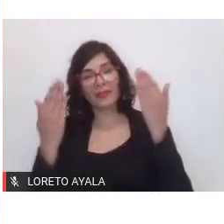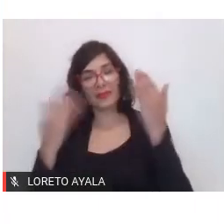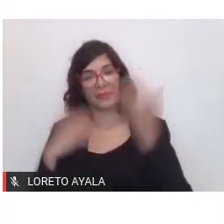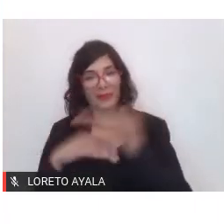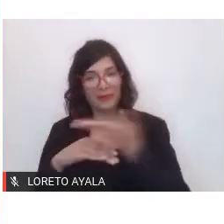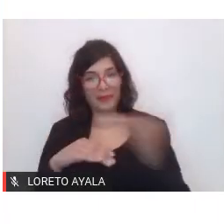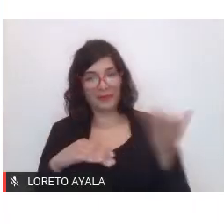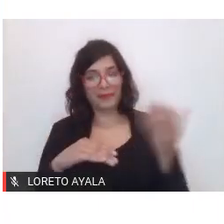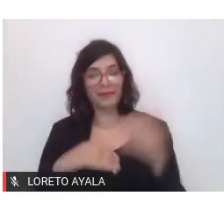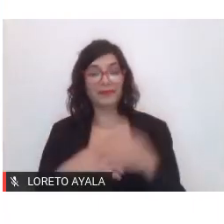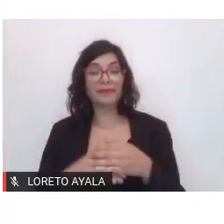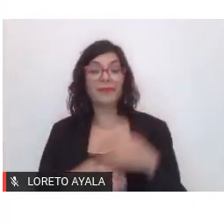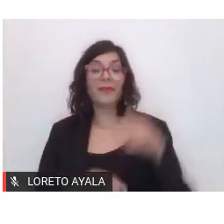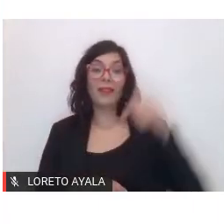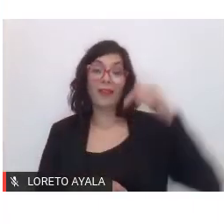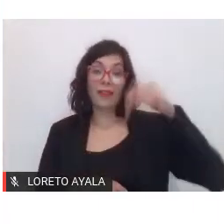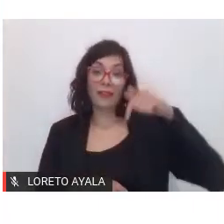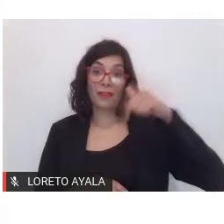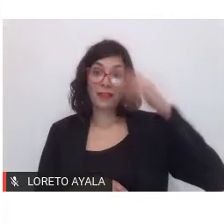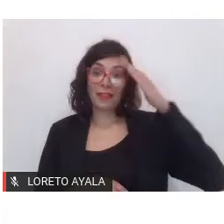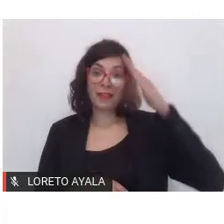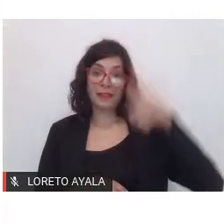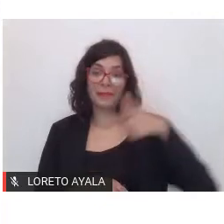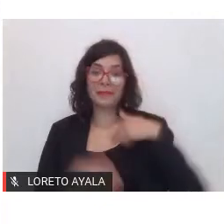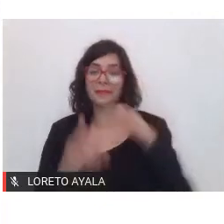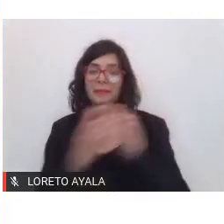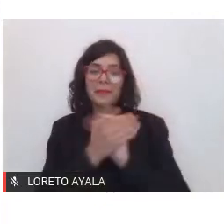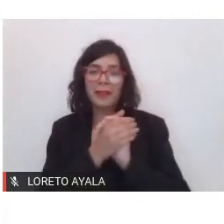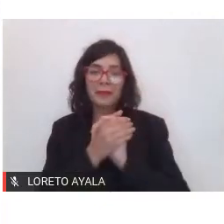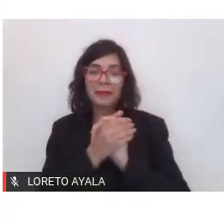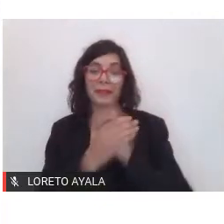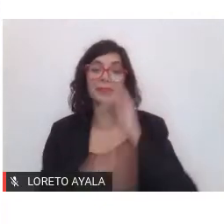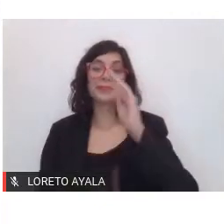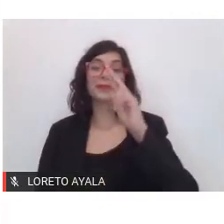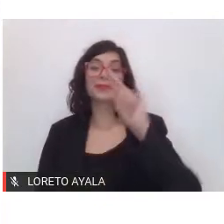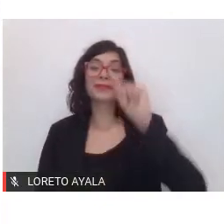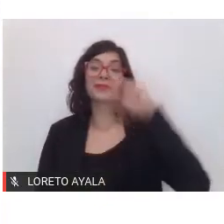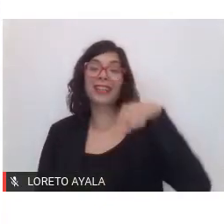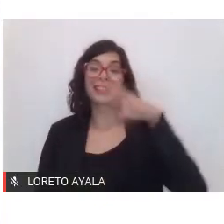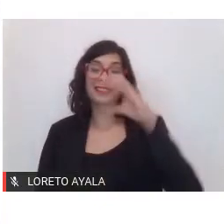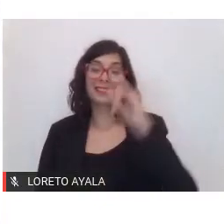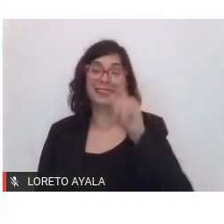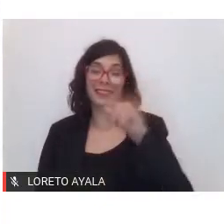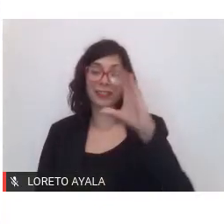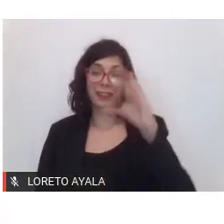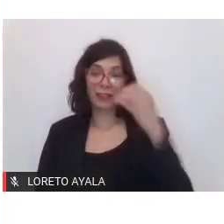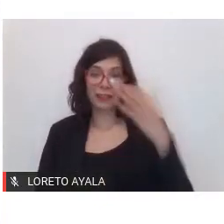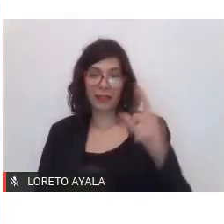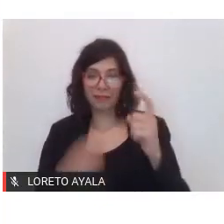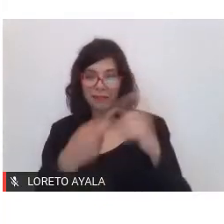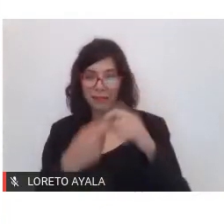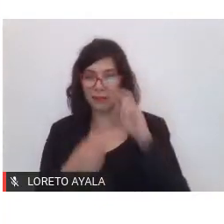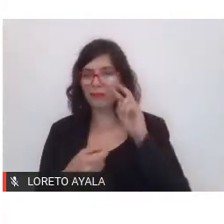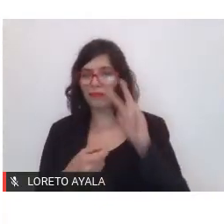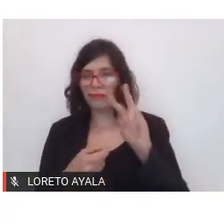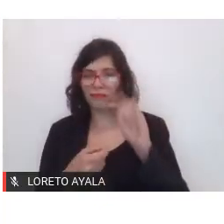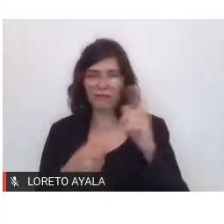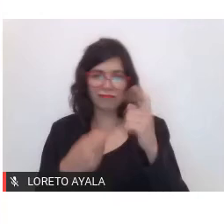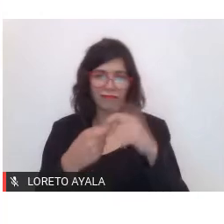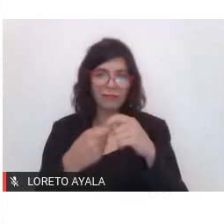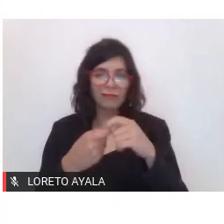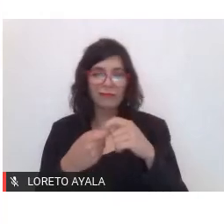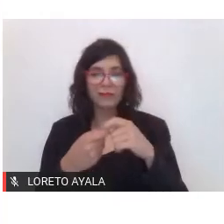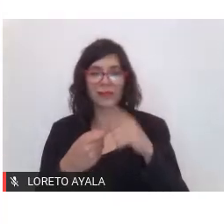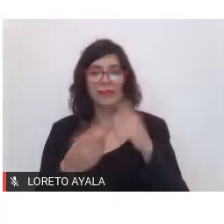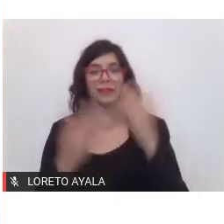saludar en particularmente a mi gran amigo Francisco Javier Martínez Martínez, que yo sé que ya está conectado porque por ahí lo vi. Y Matías, por favor, ese